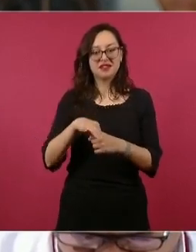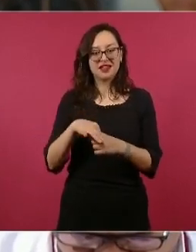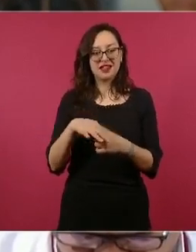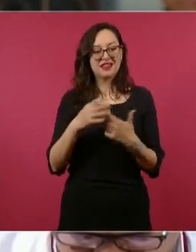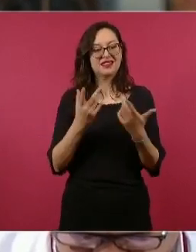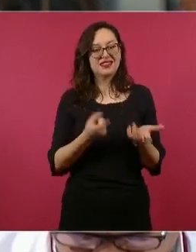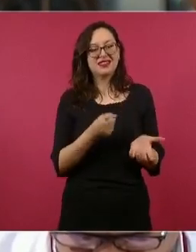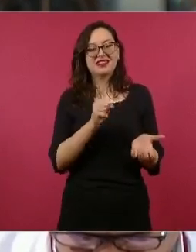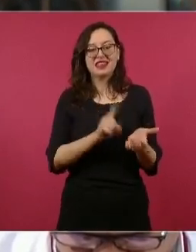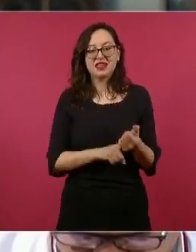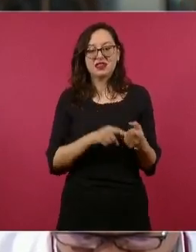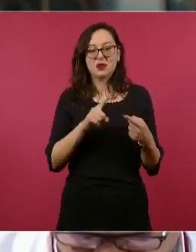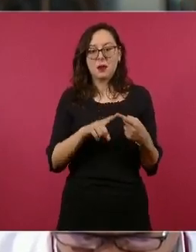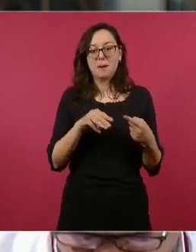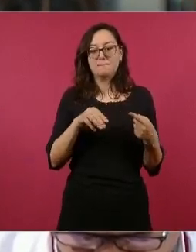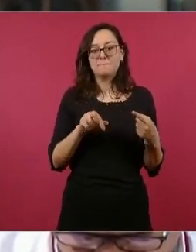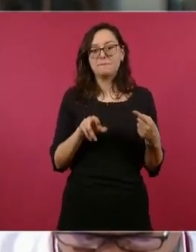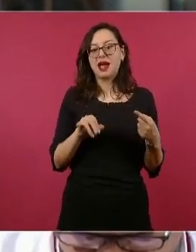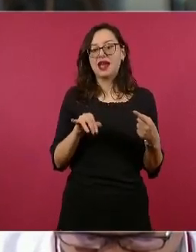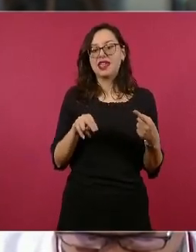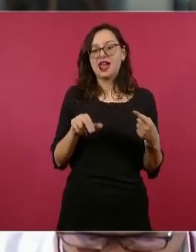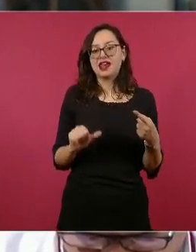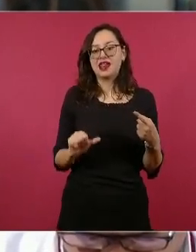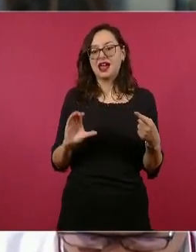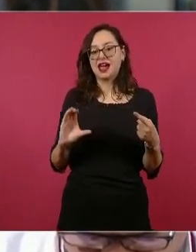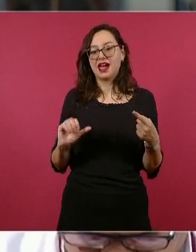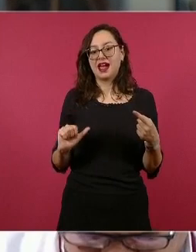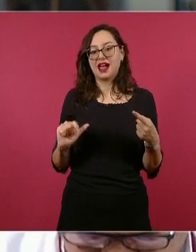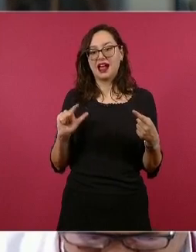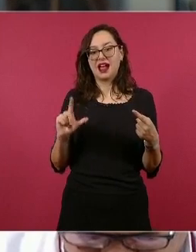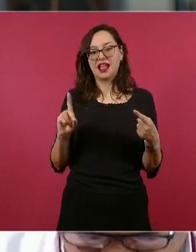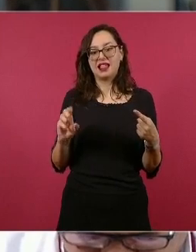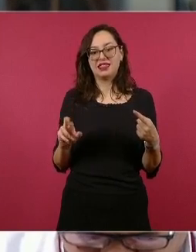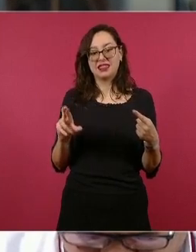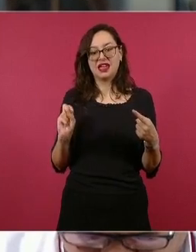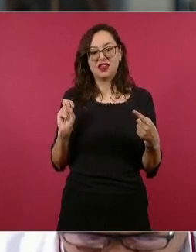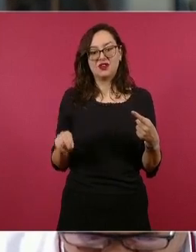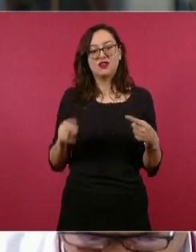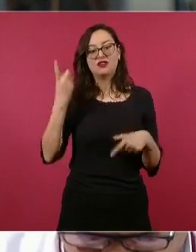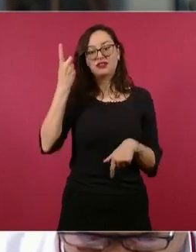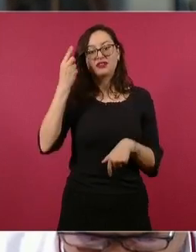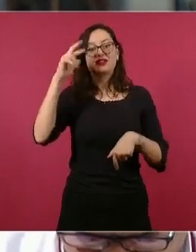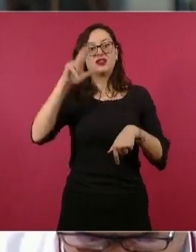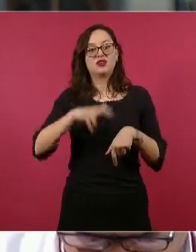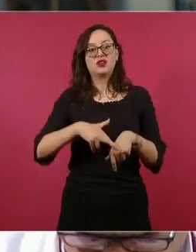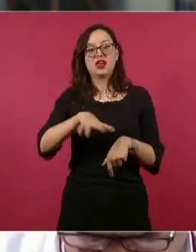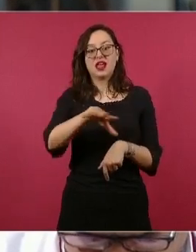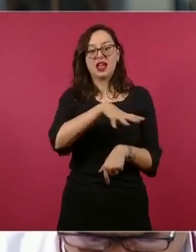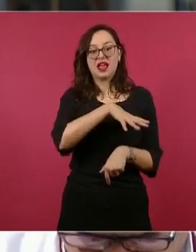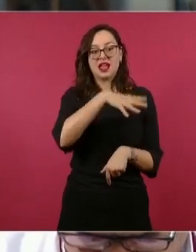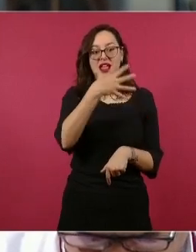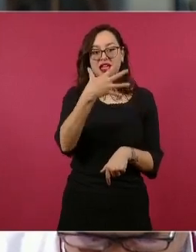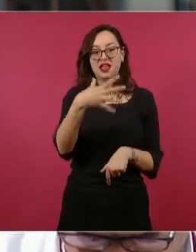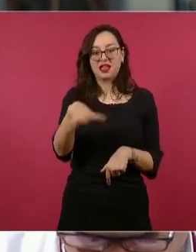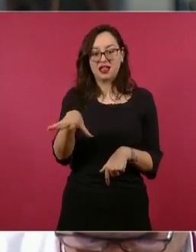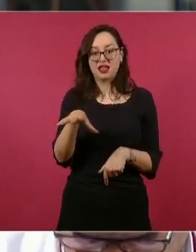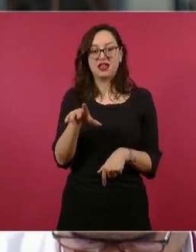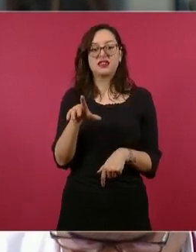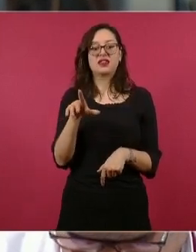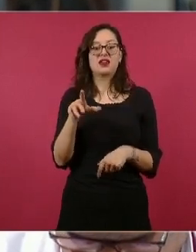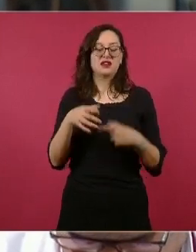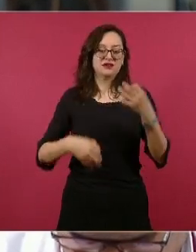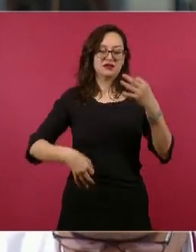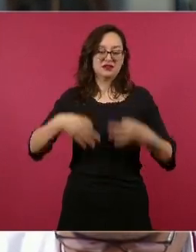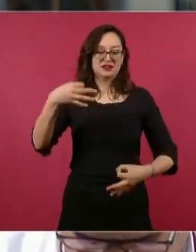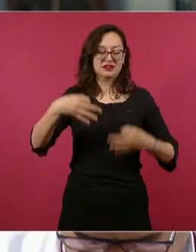entre otros por Mariana Calderón Aramburu quien es directora general del Consejo Nacional de Litigio Estratégico